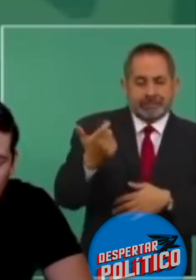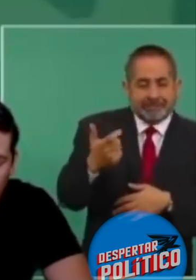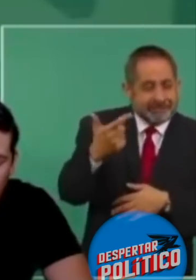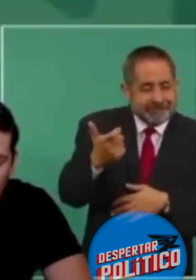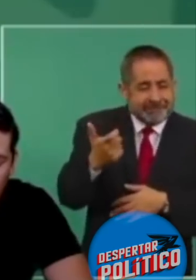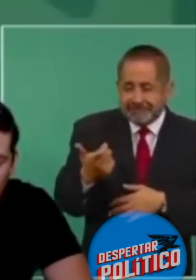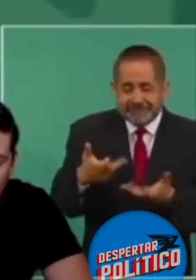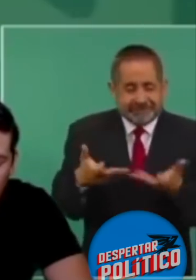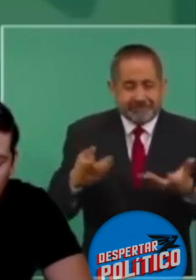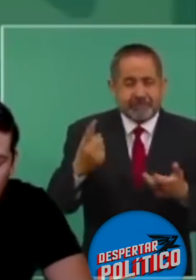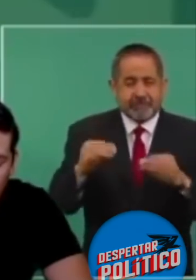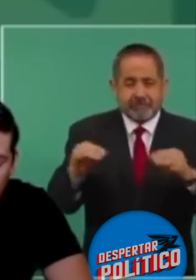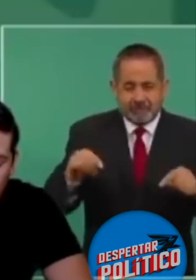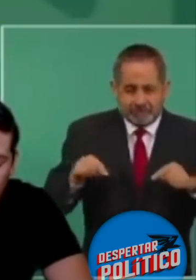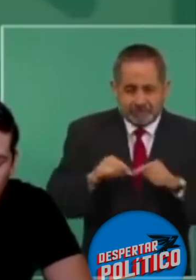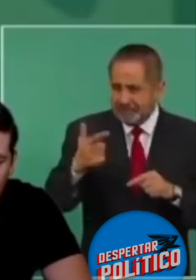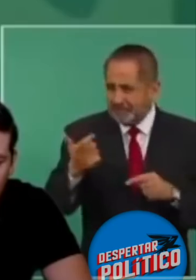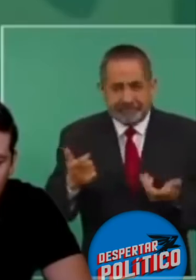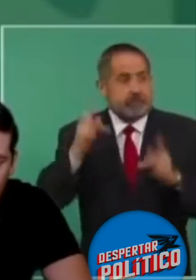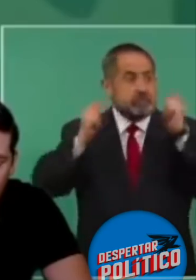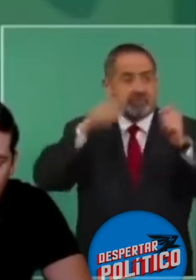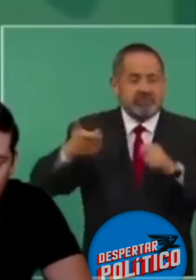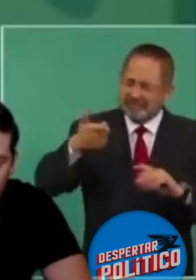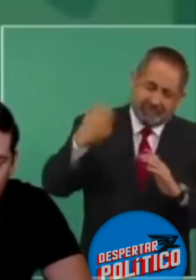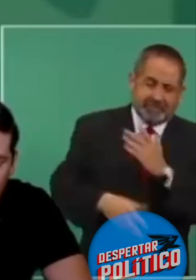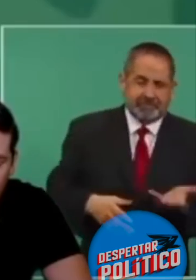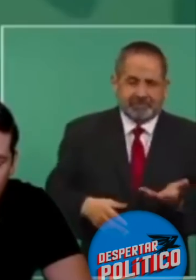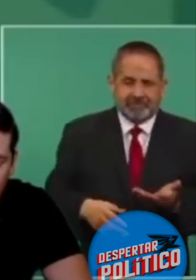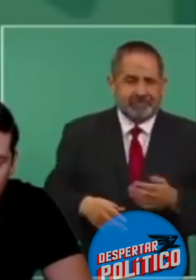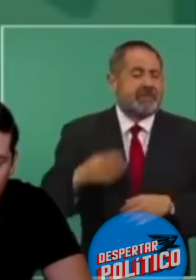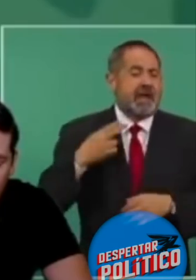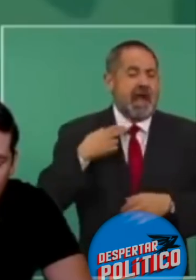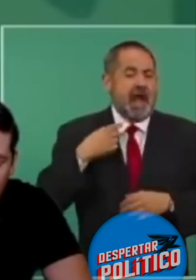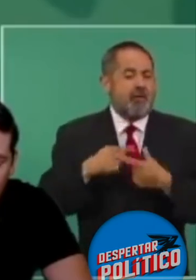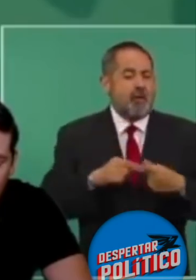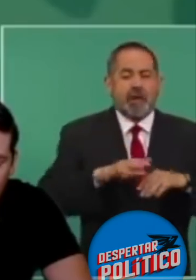cuadrado en zonas turísticas, ni lo que cuesta un metro cuadrado de alfombra.